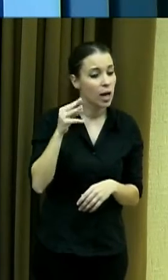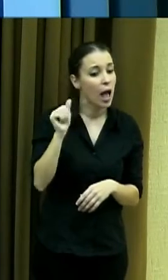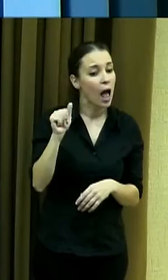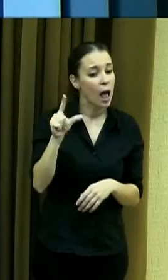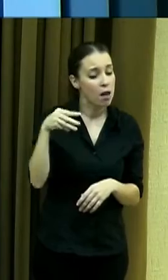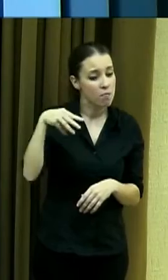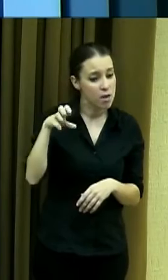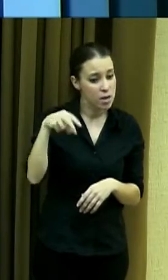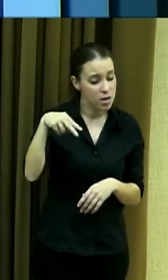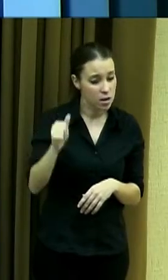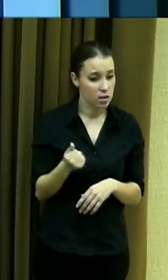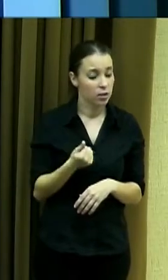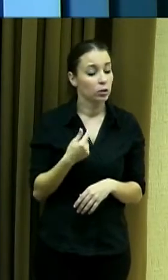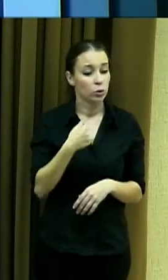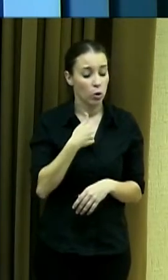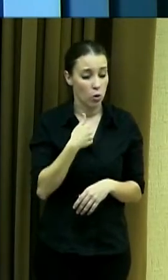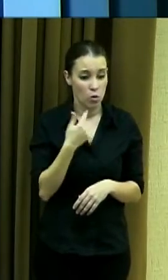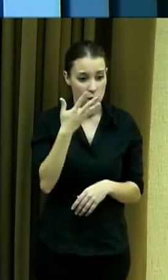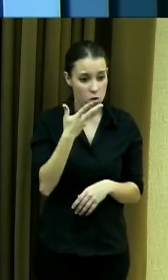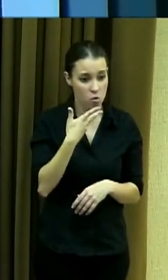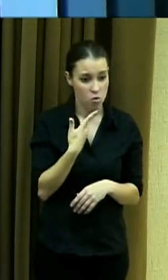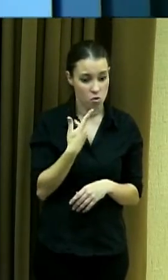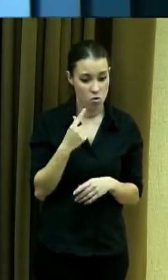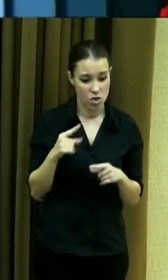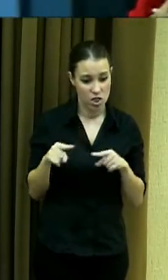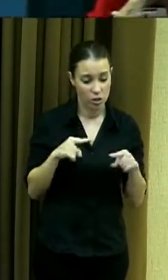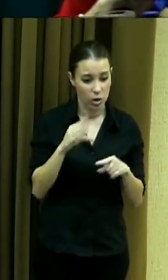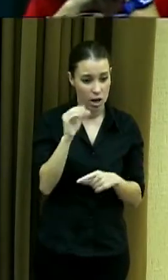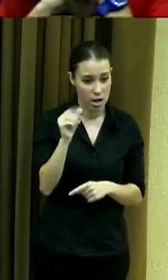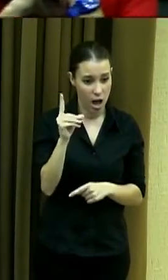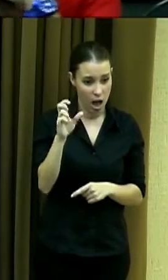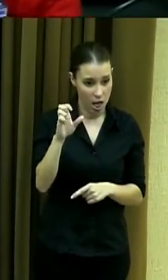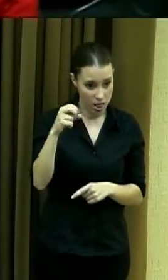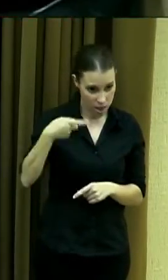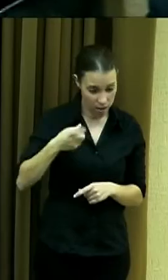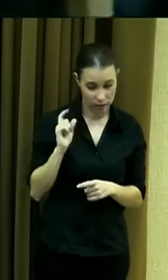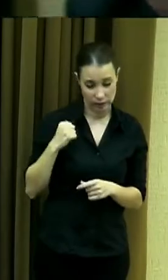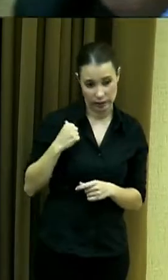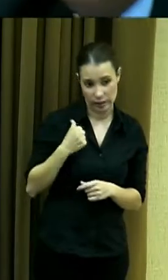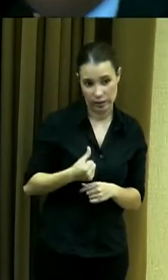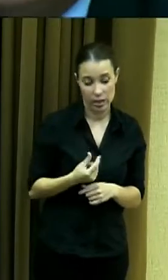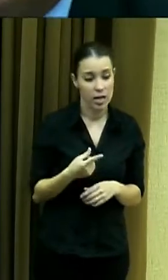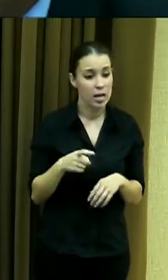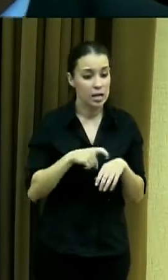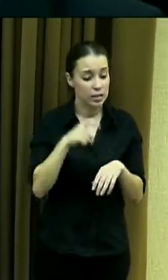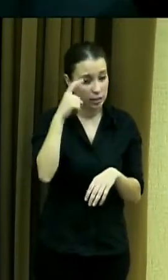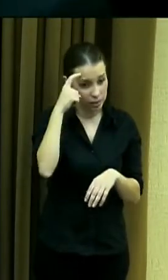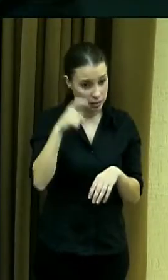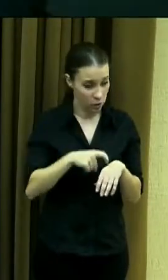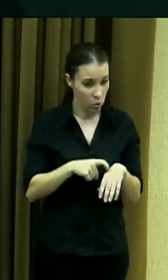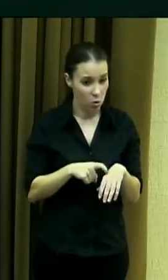siempre porque desde que estaba de directora del CADES. Bueno, María Ángeles es psicóloga muy